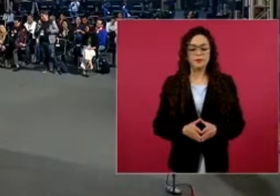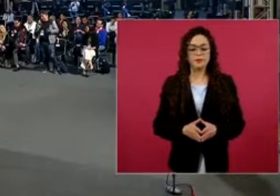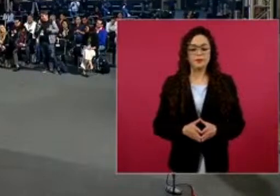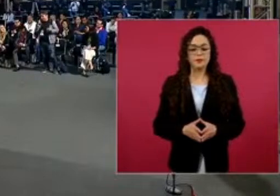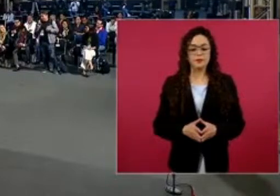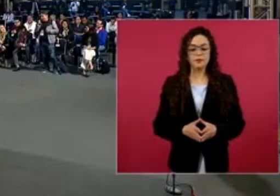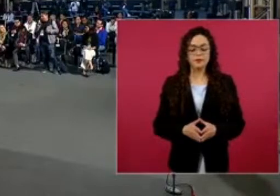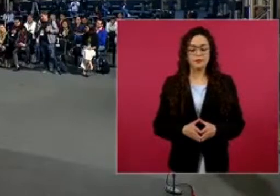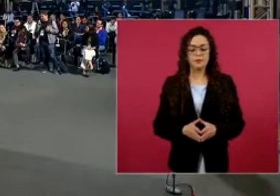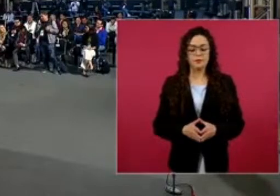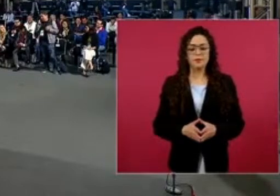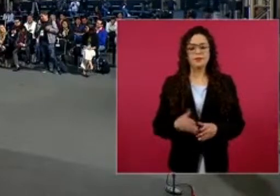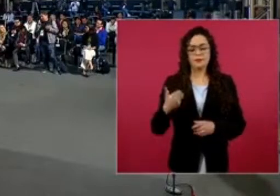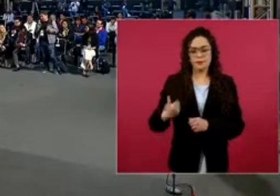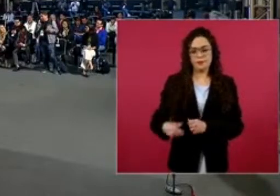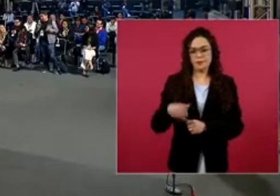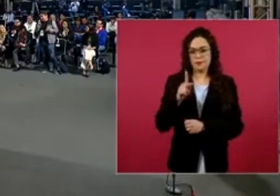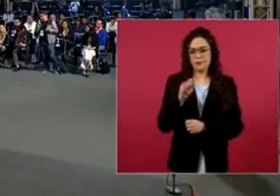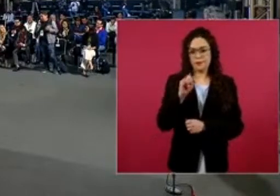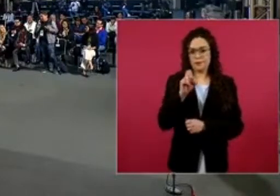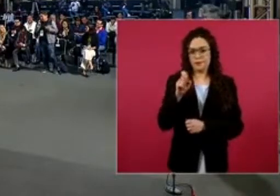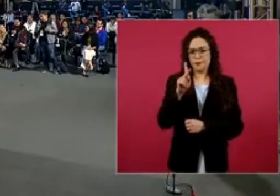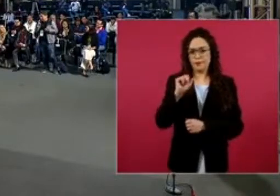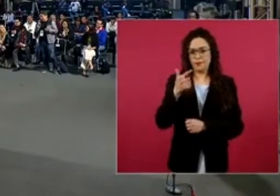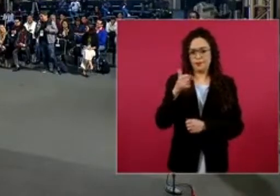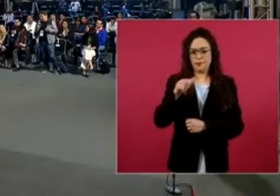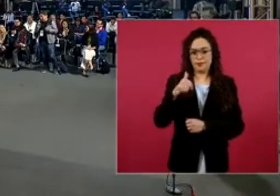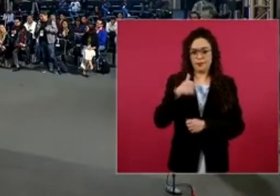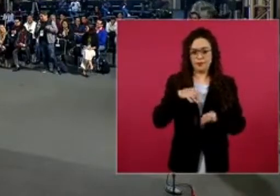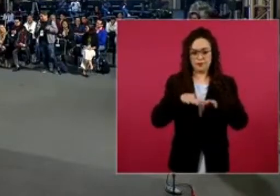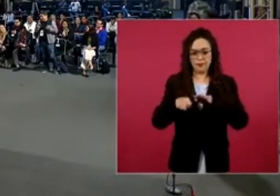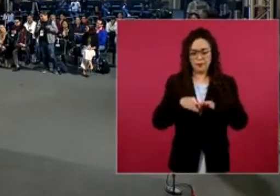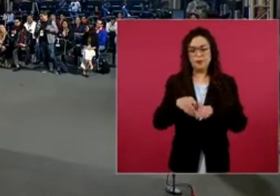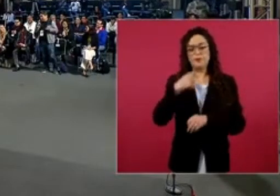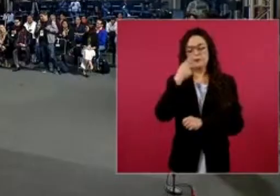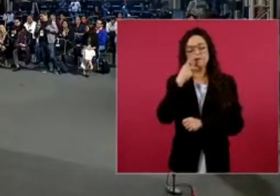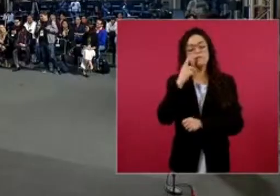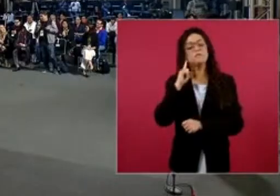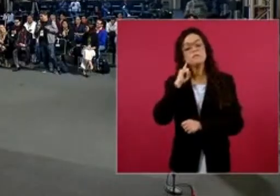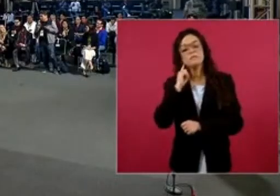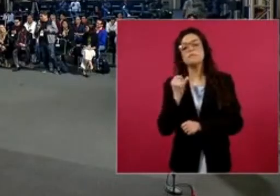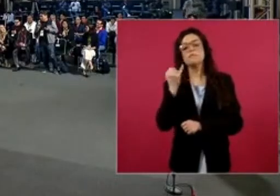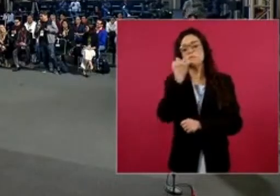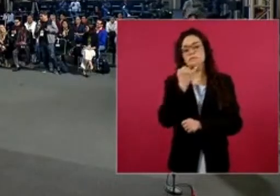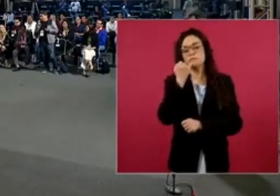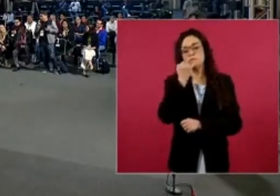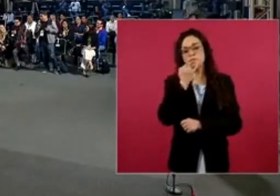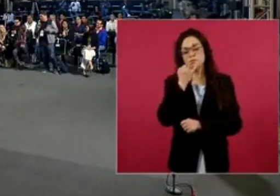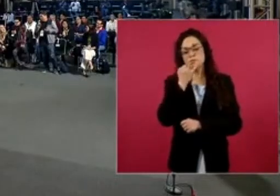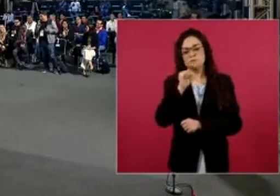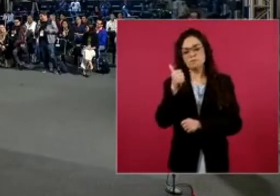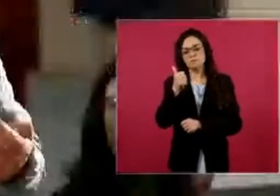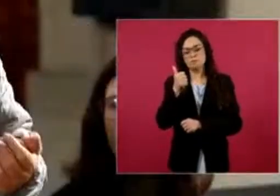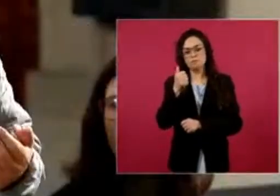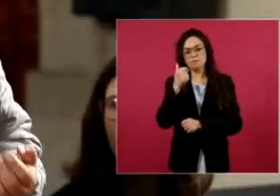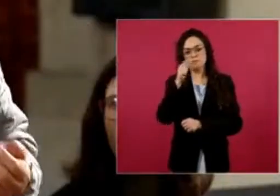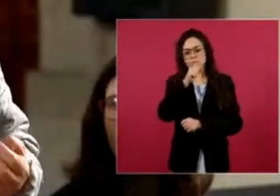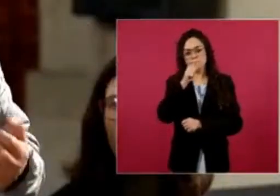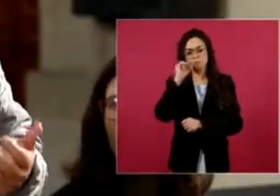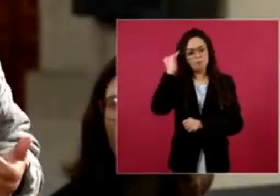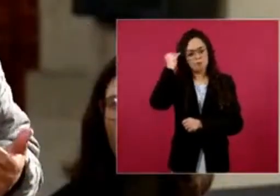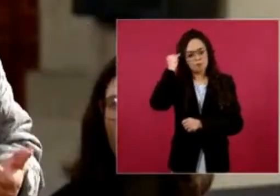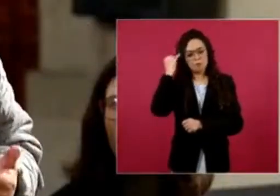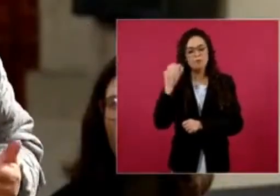causerenio a pie de página, de gato anda ayuna, anda namacuanda naño coyo. Buenos días, señor